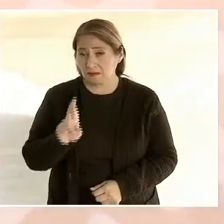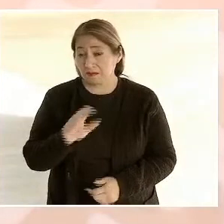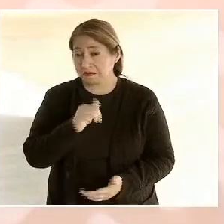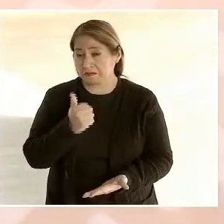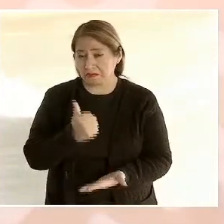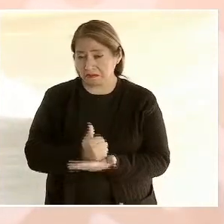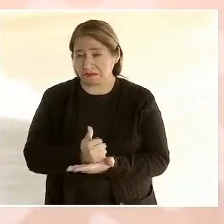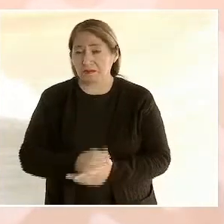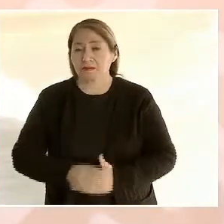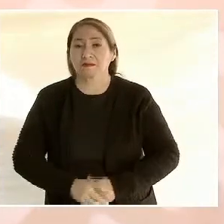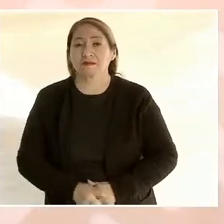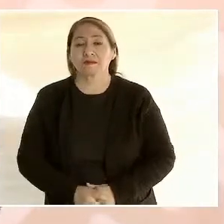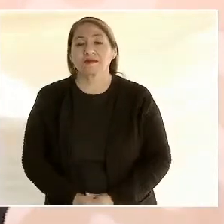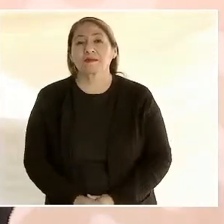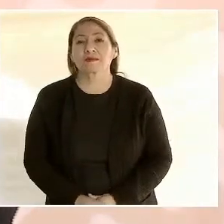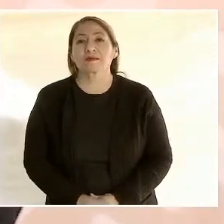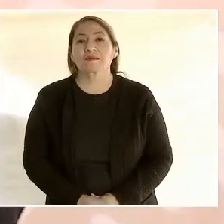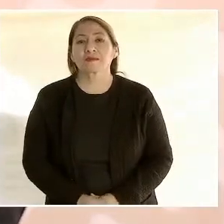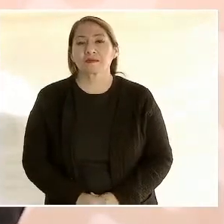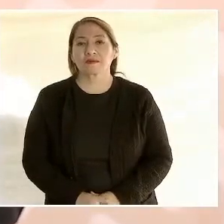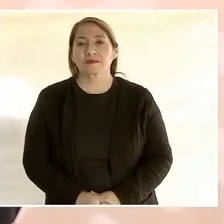Arizpe.